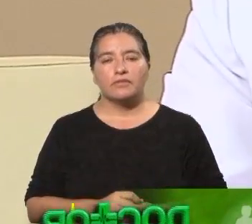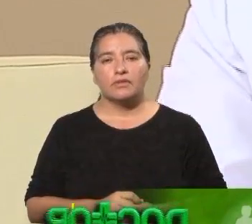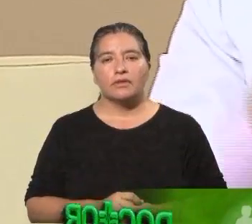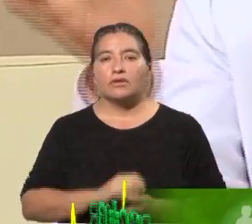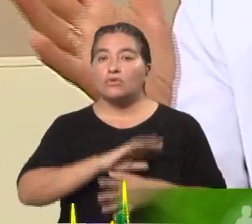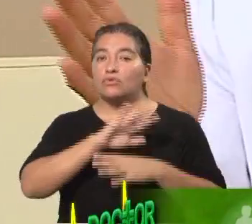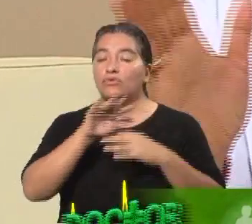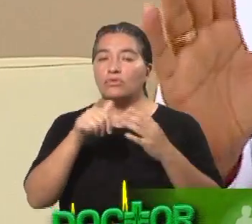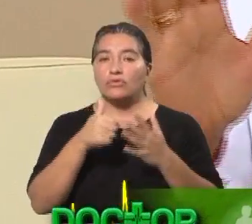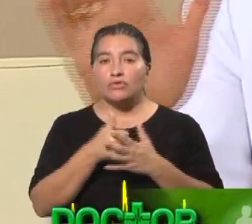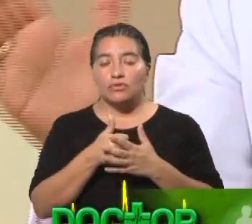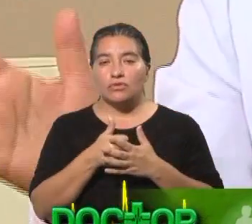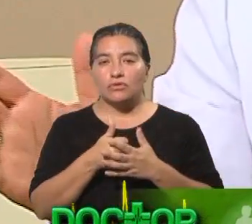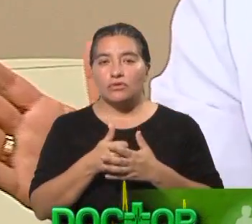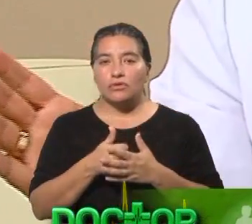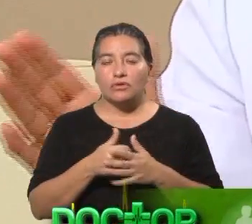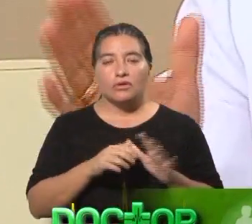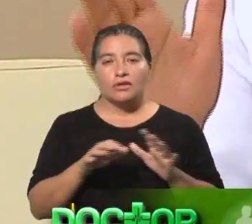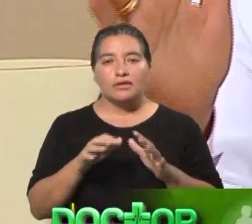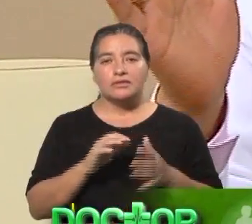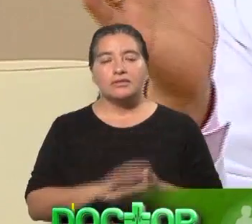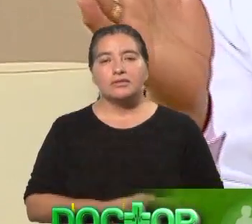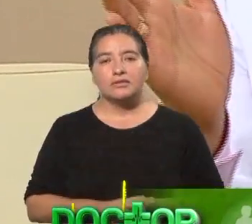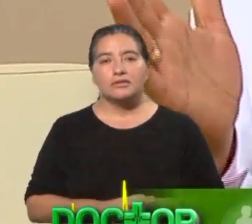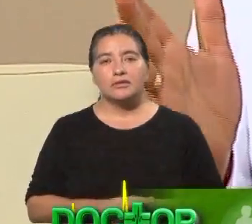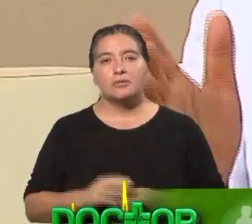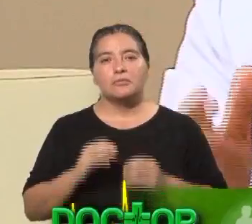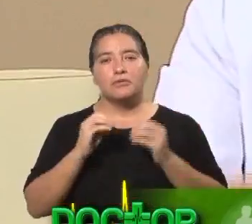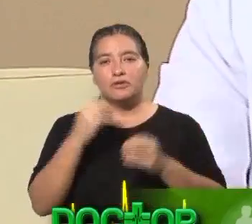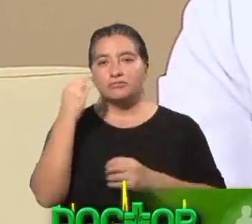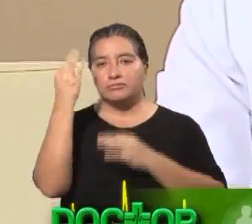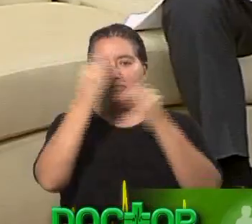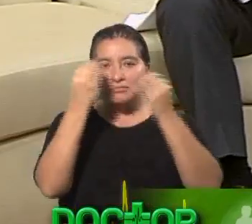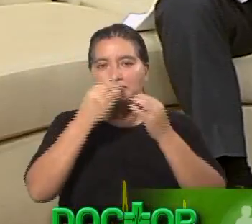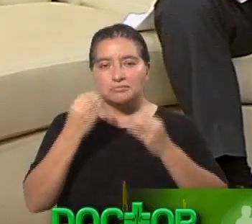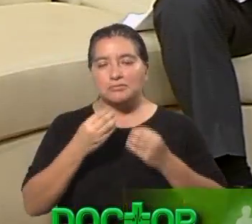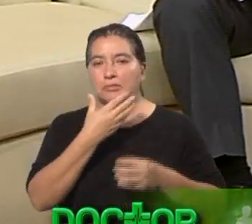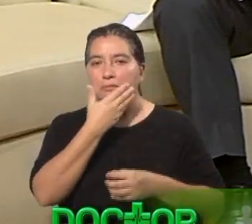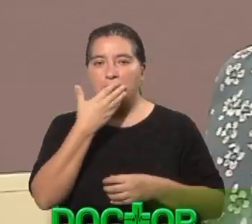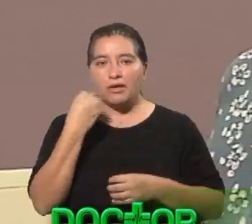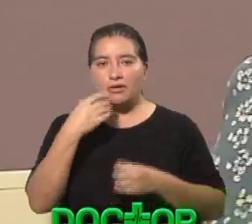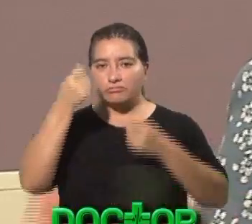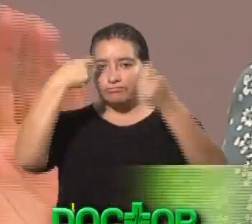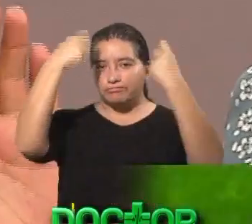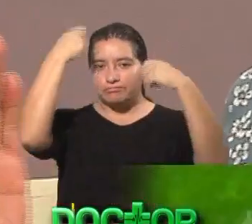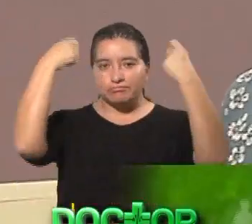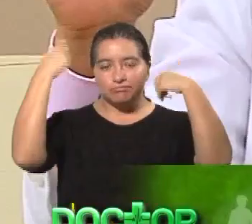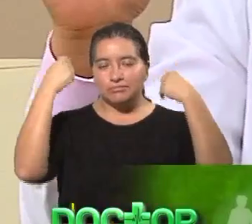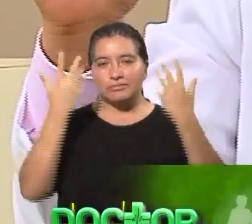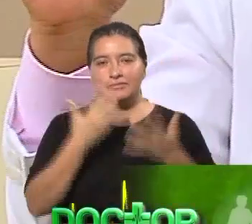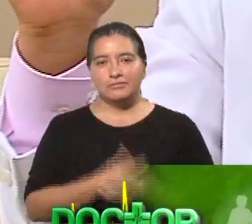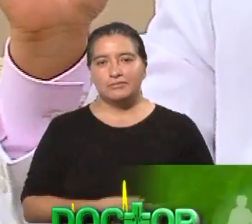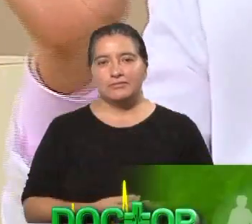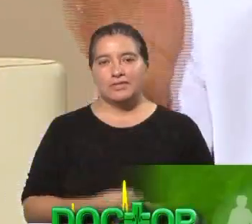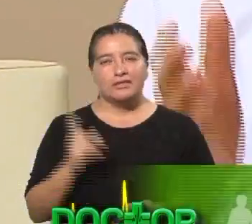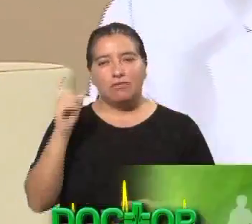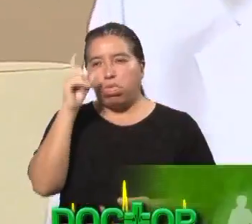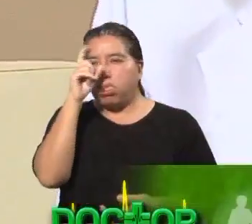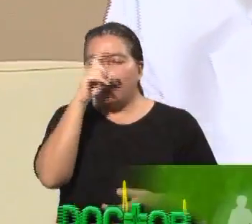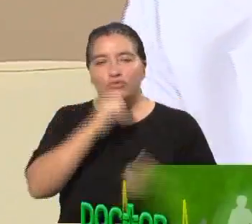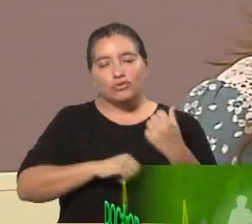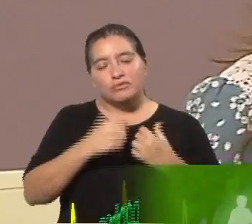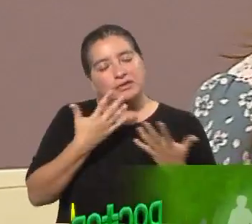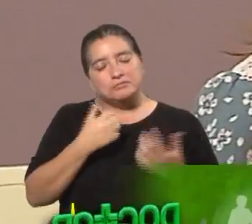todo lo posible, aunque creo que no lo logra, de ponernos bellos para usted. Que el doctor esté peinadito, eso es peinadito importante. Por lo menos, ¿no? Claro.